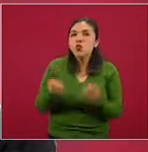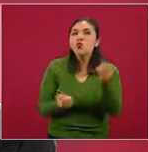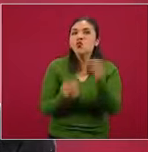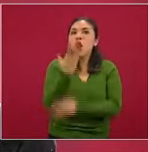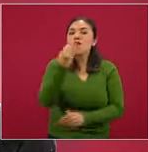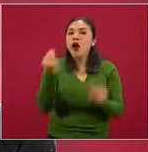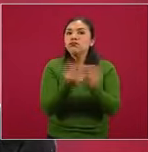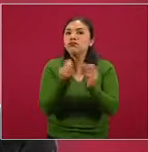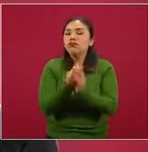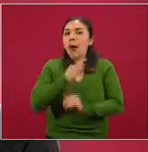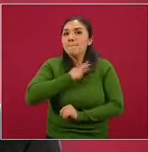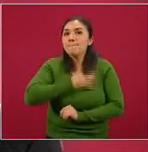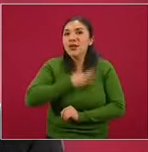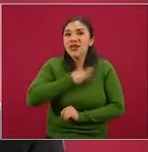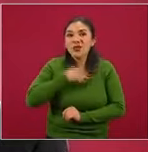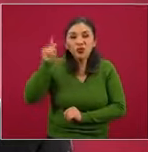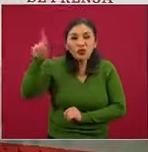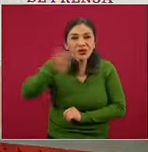una nueva cepa,